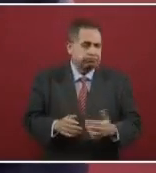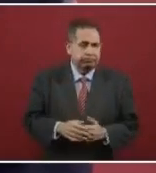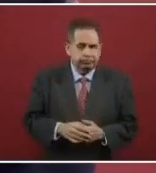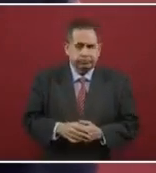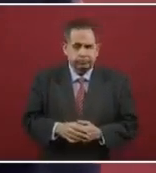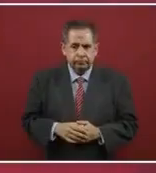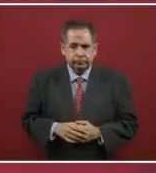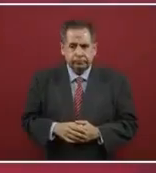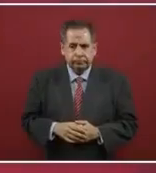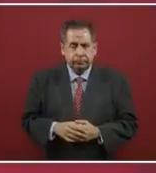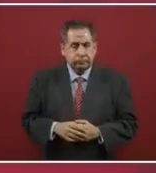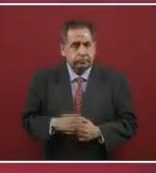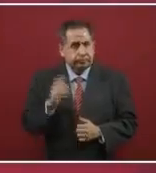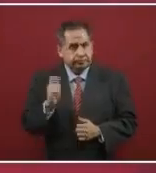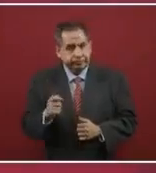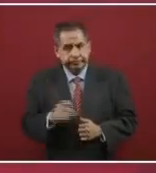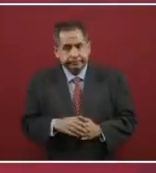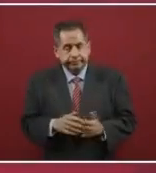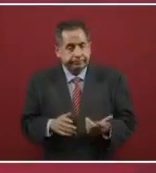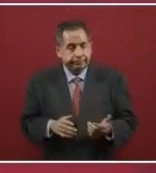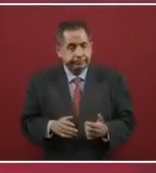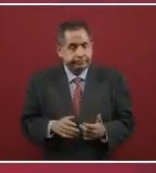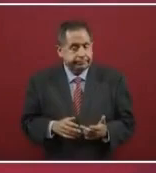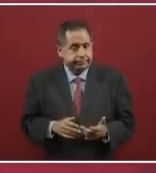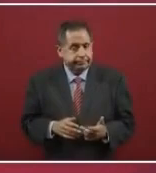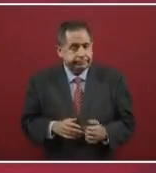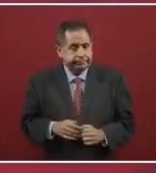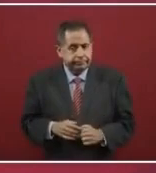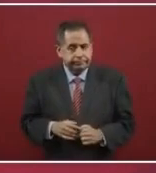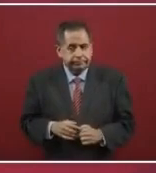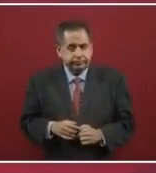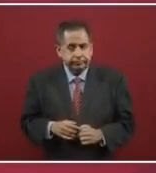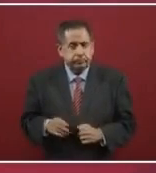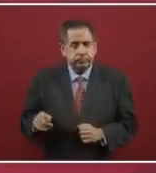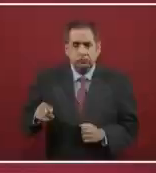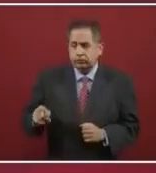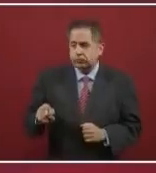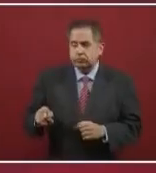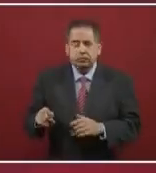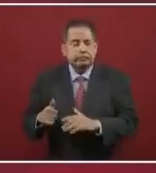el enganche o el tráfico